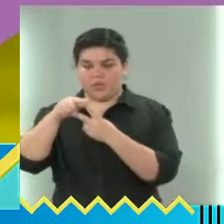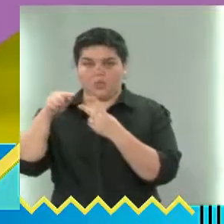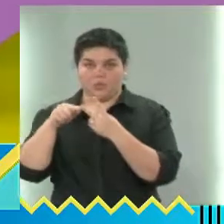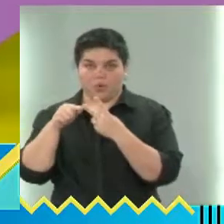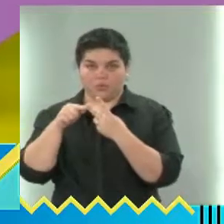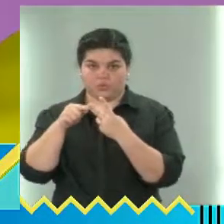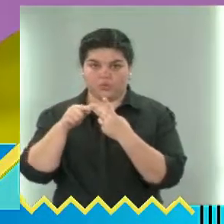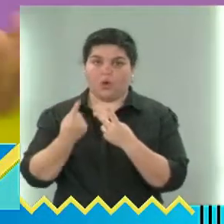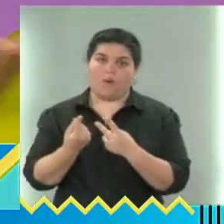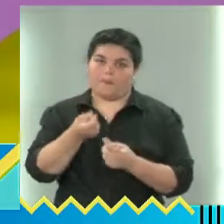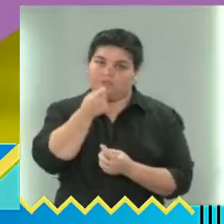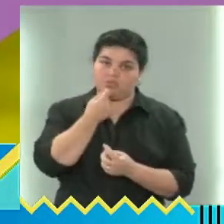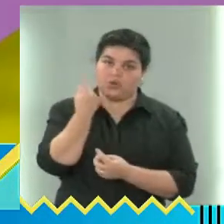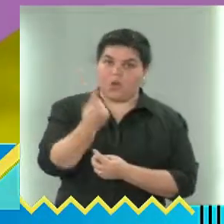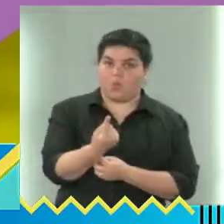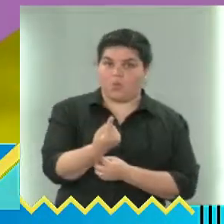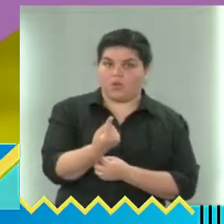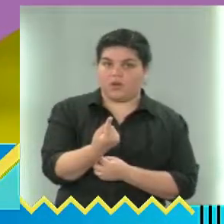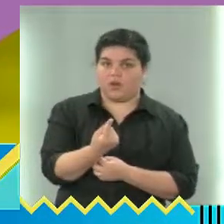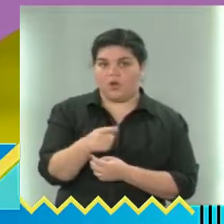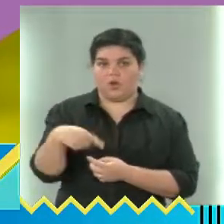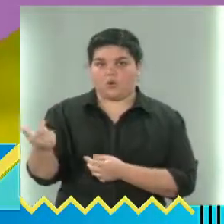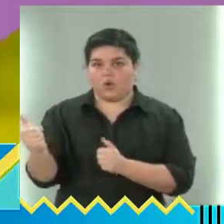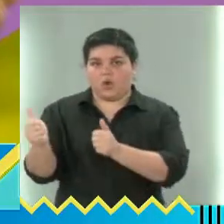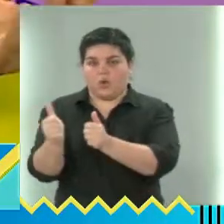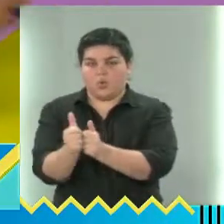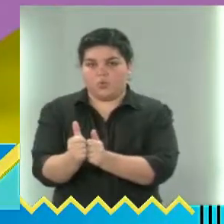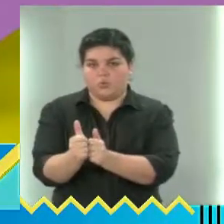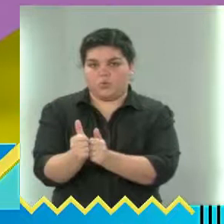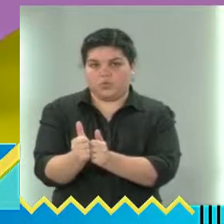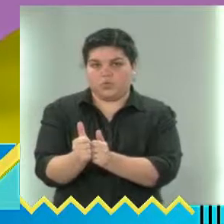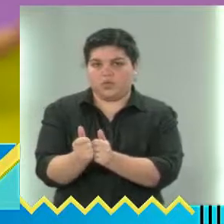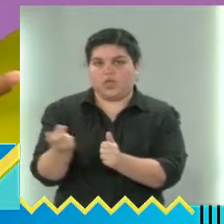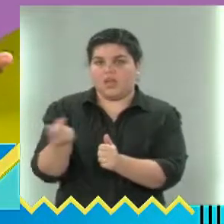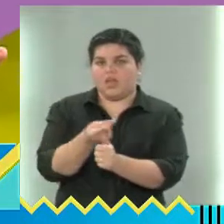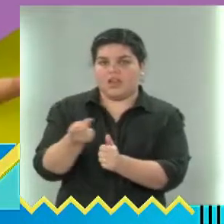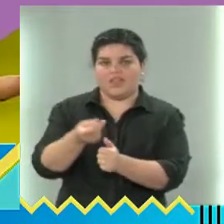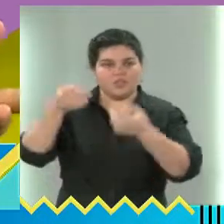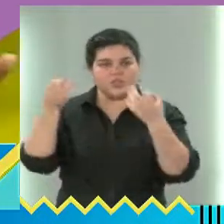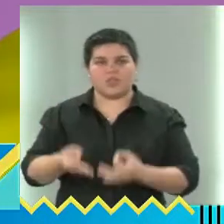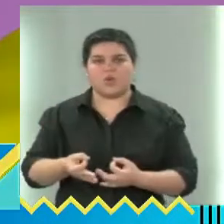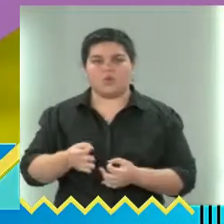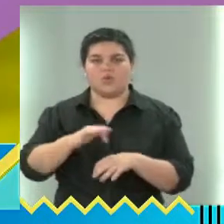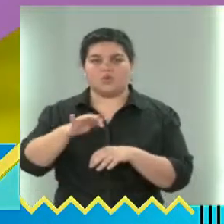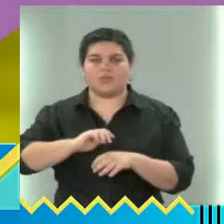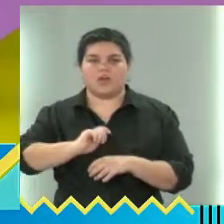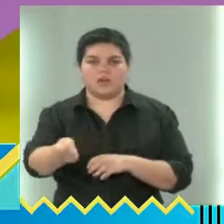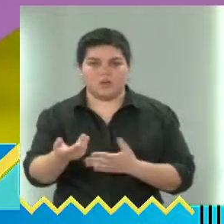hacerse, o que vaya una y la otra la vaya acompañando, y que una se terminen convenciendo las dos, digamos, de que tienen que donar